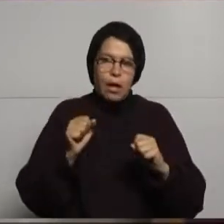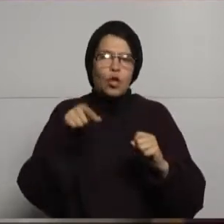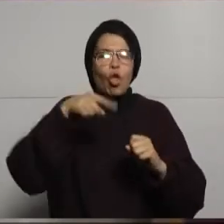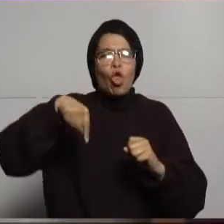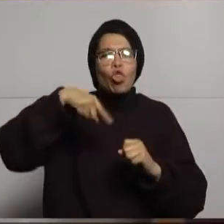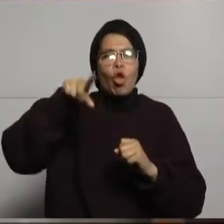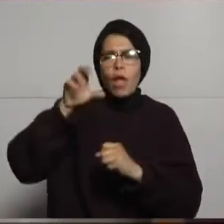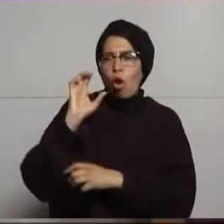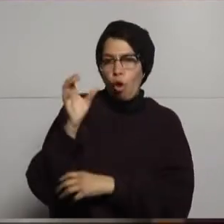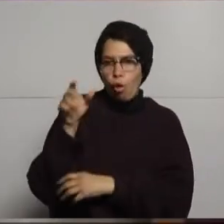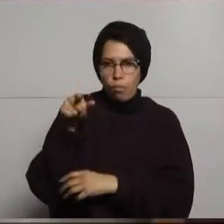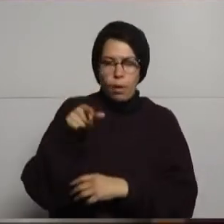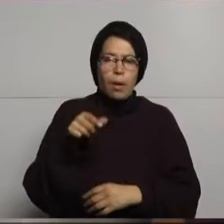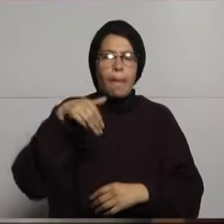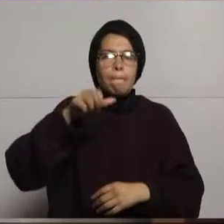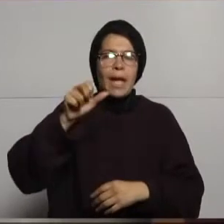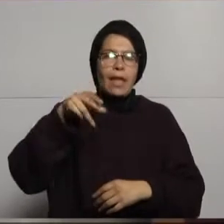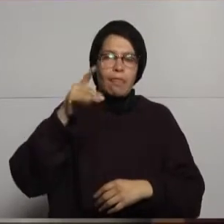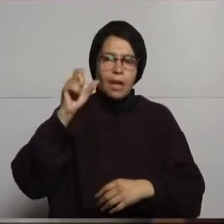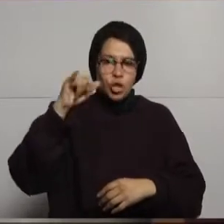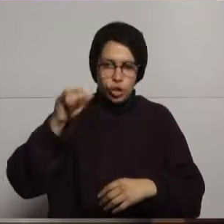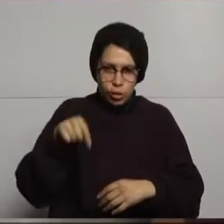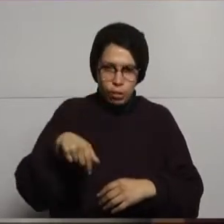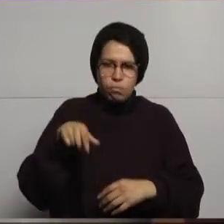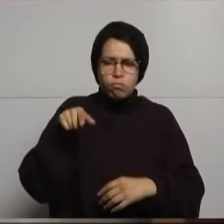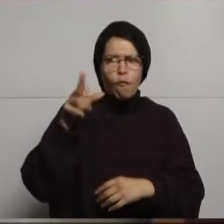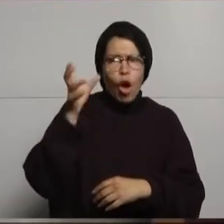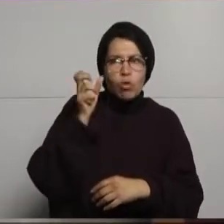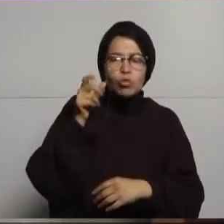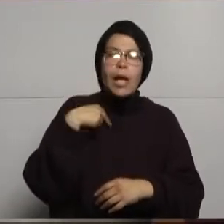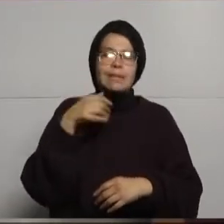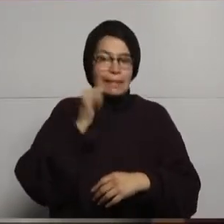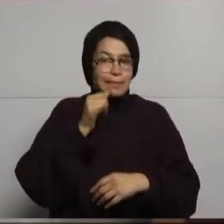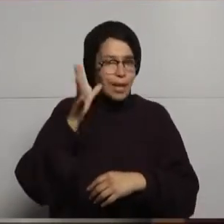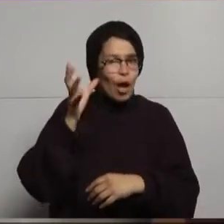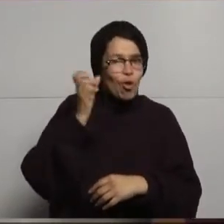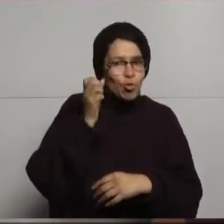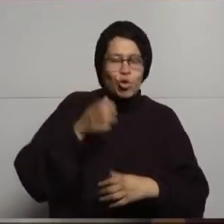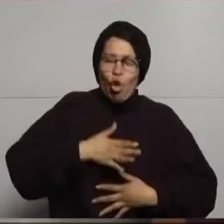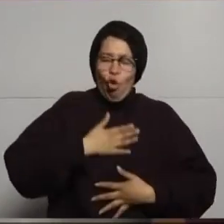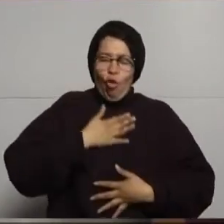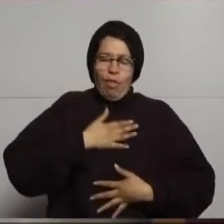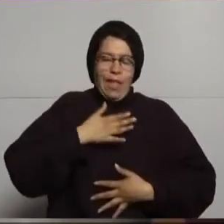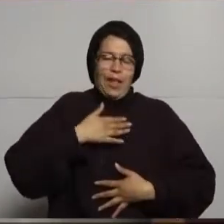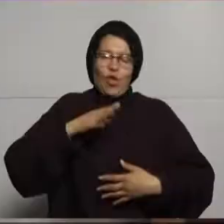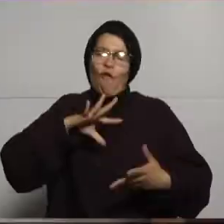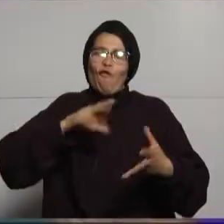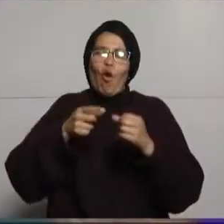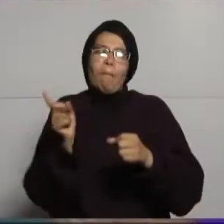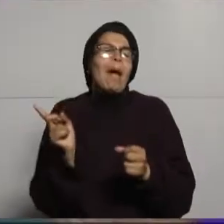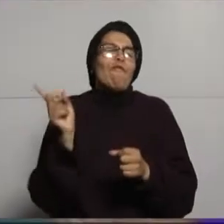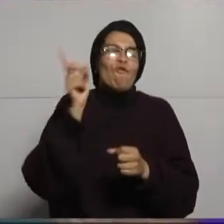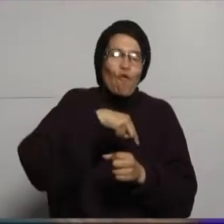Medellín, Colombia. Jorge, ¿nos estás escuchando? Sí, escucho perfecto, encantado de volver a Montevideo, así sea de